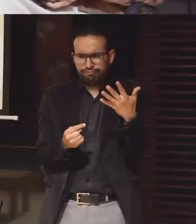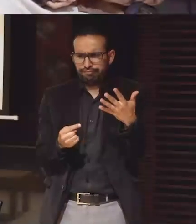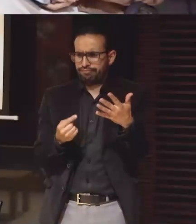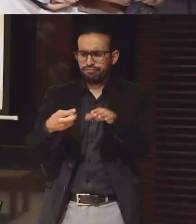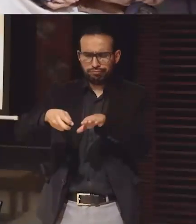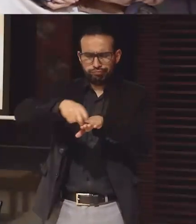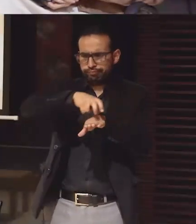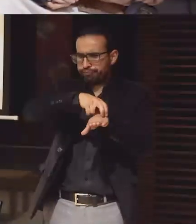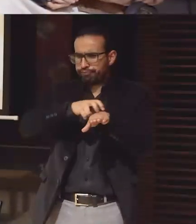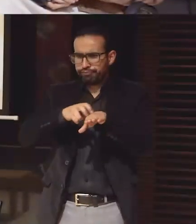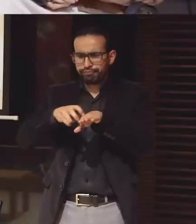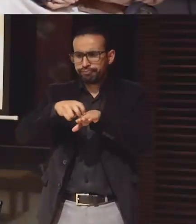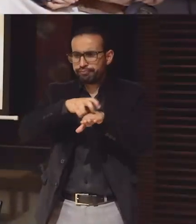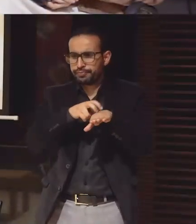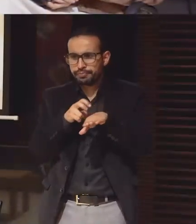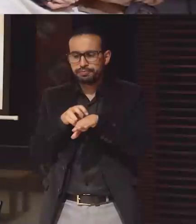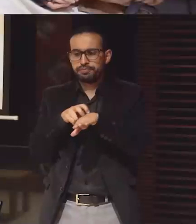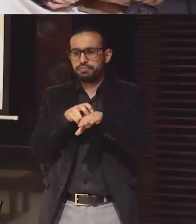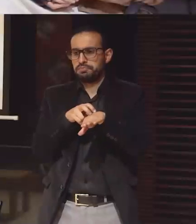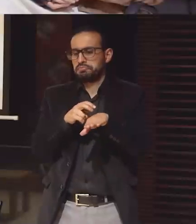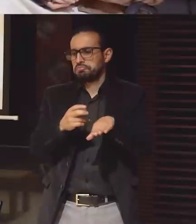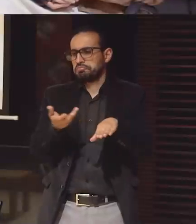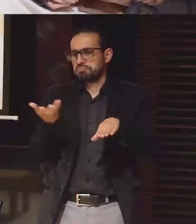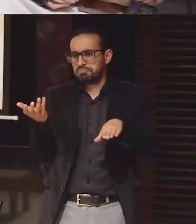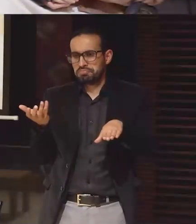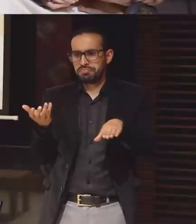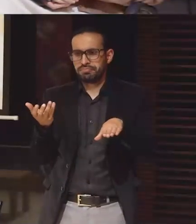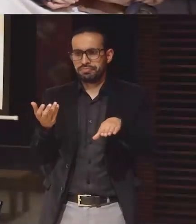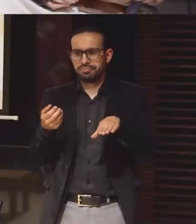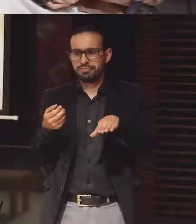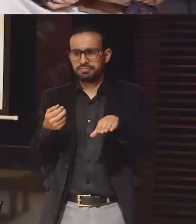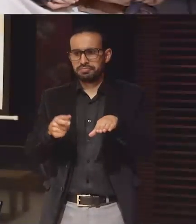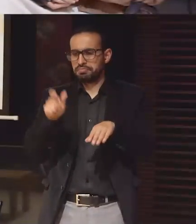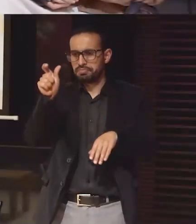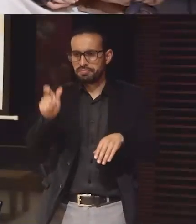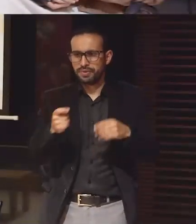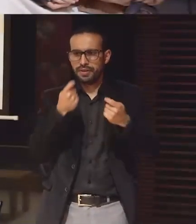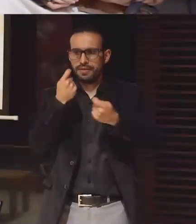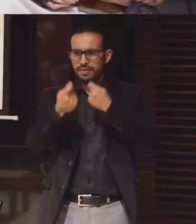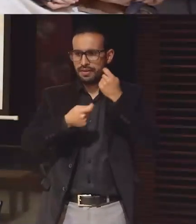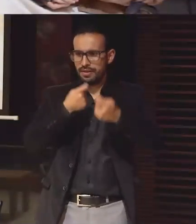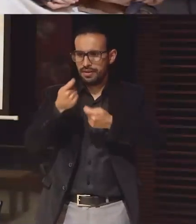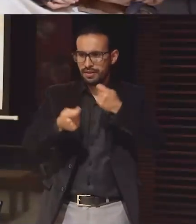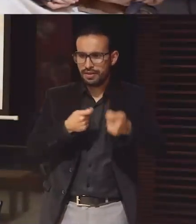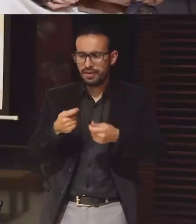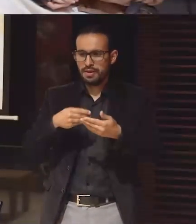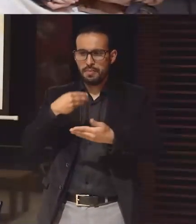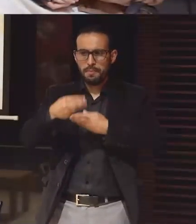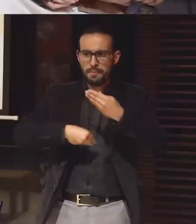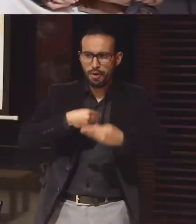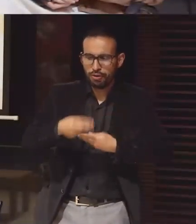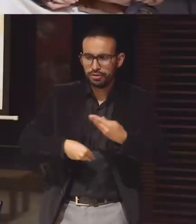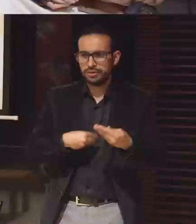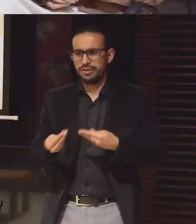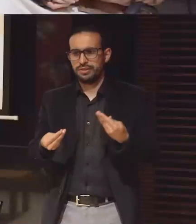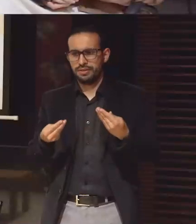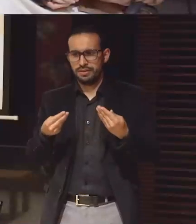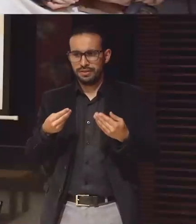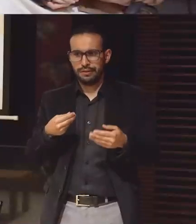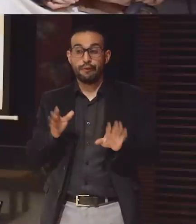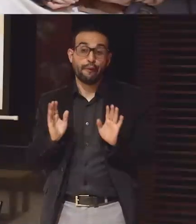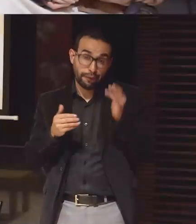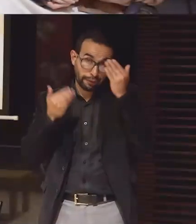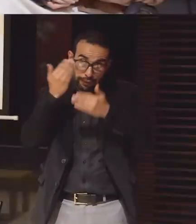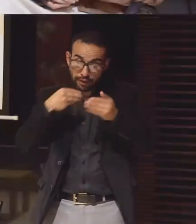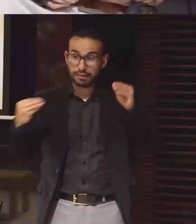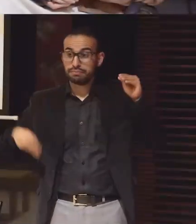ideologías y nombrar a alguien como vendedor de buses, corruptos, todo eso, le facilita a